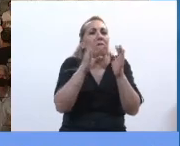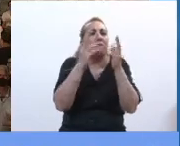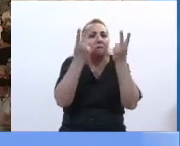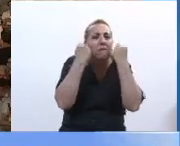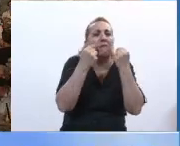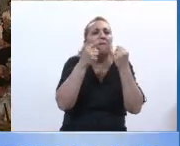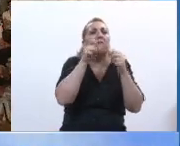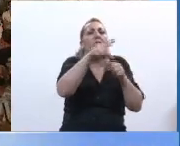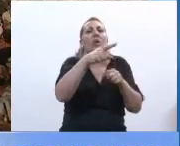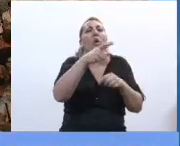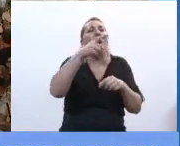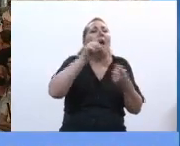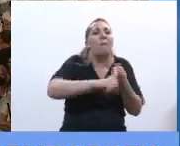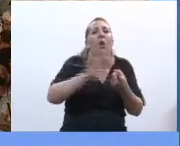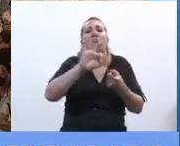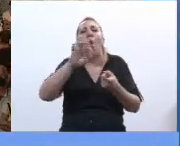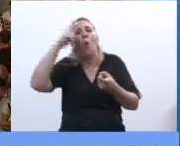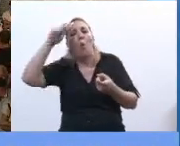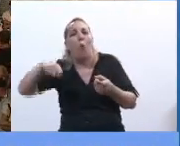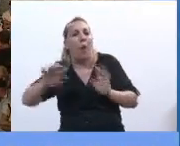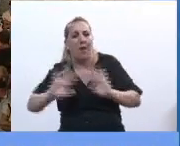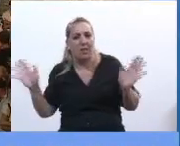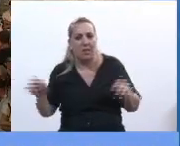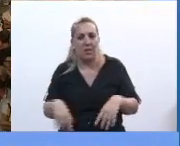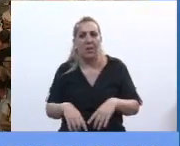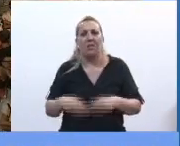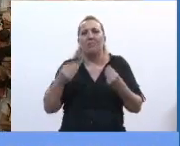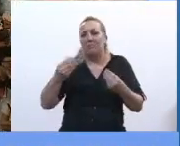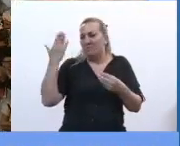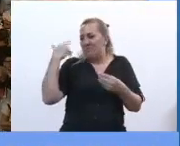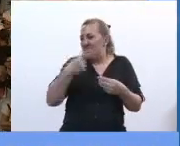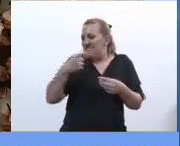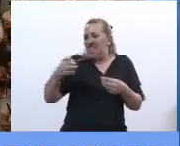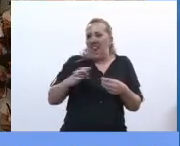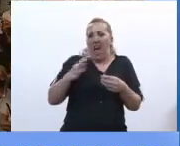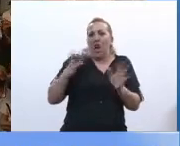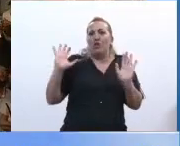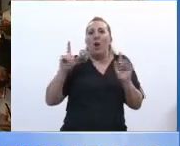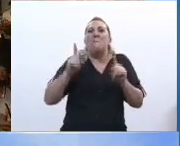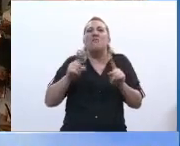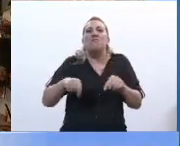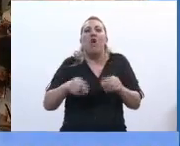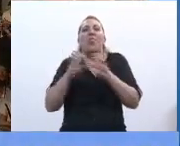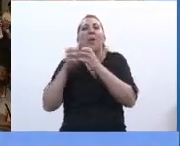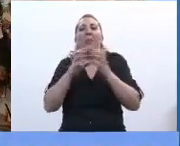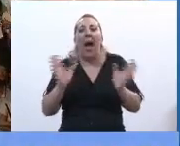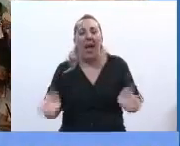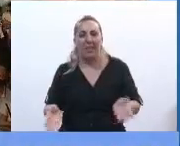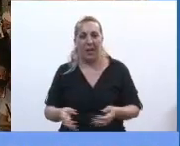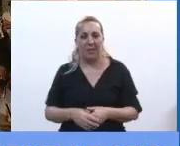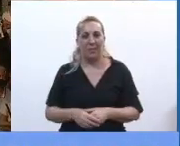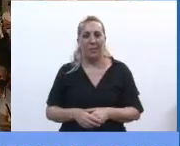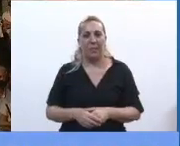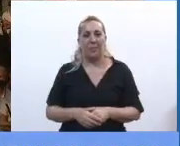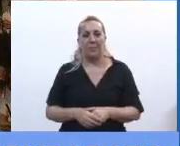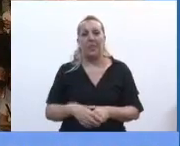o del juez no pasaron 100 años de este debate y si